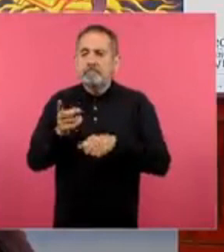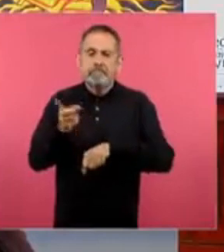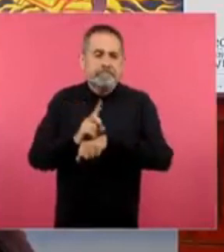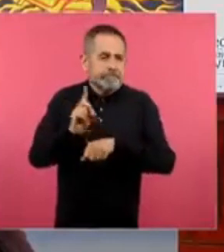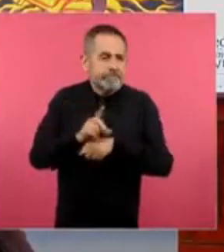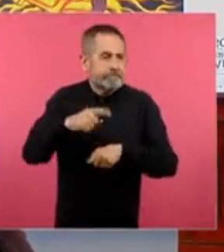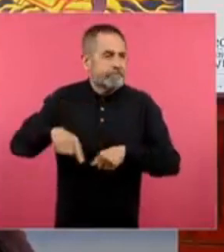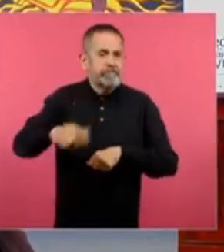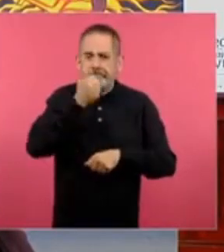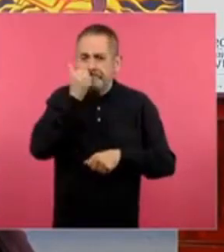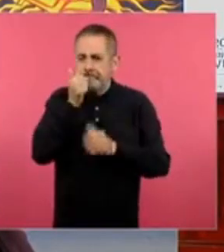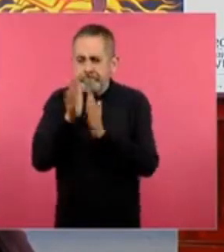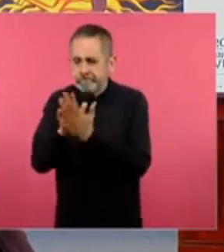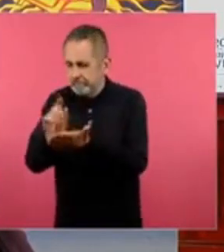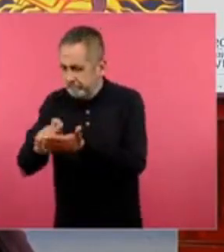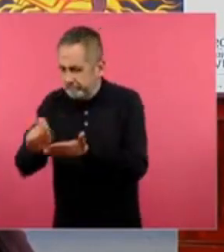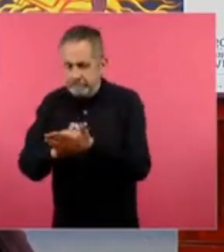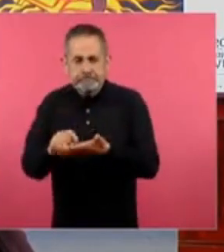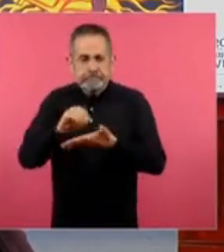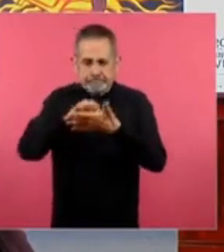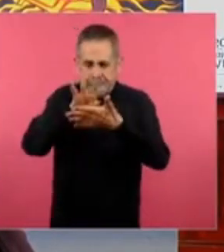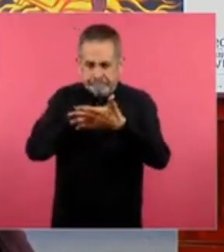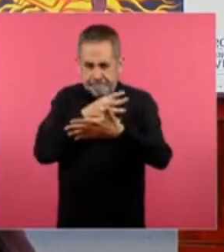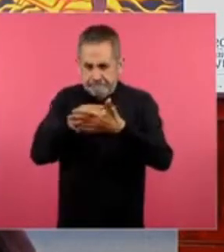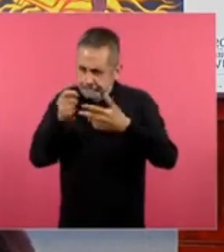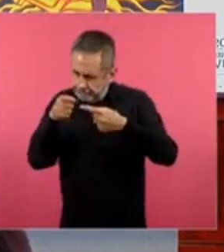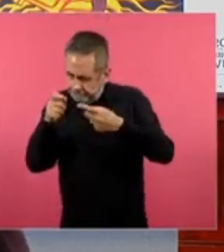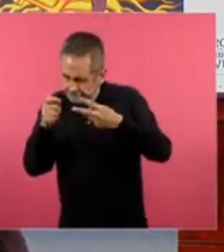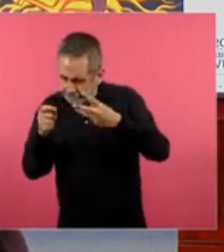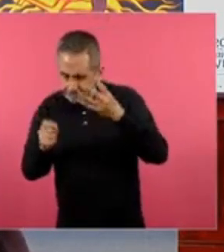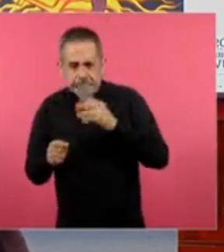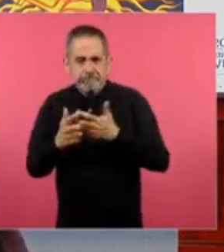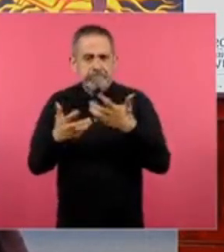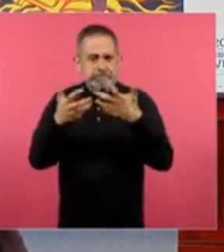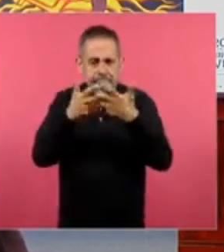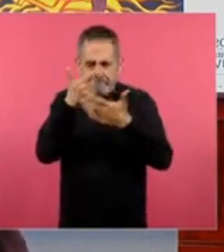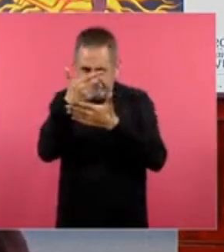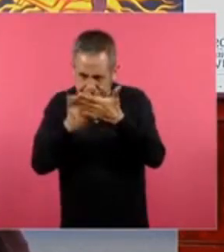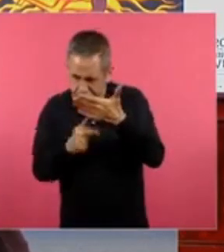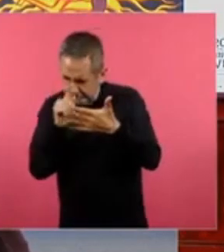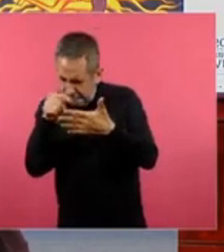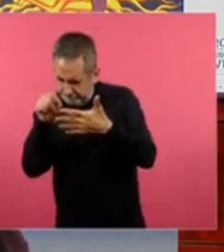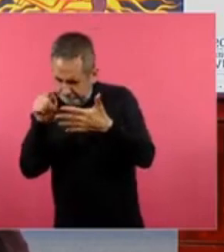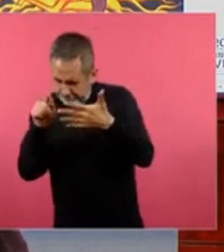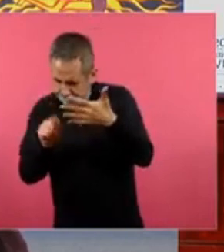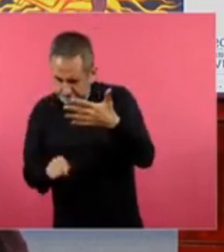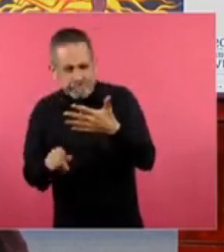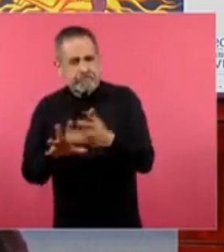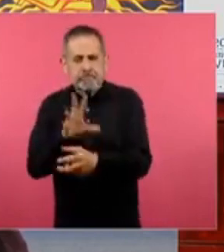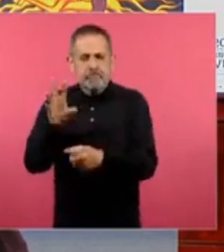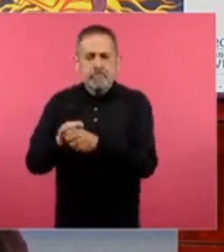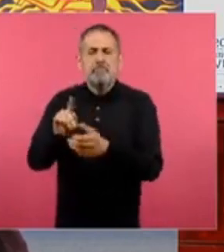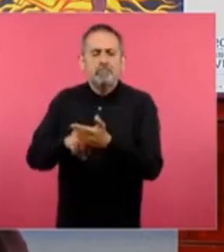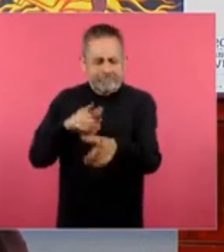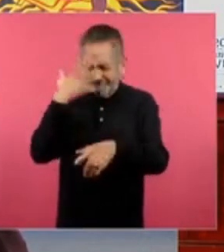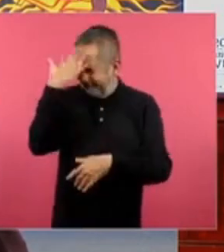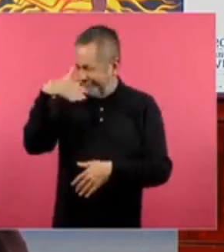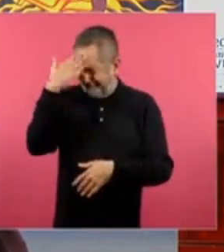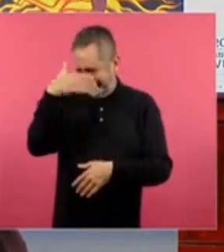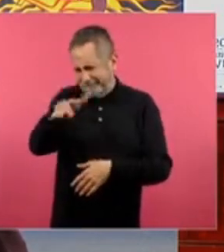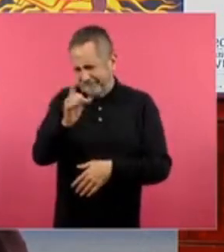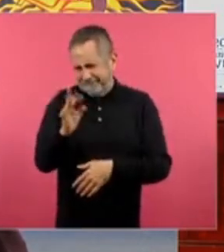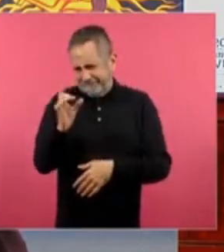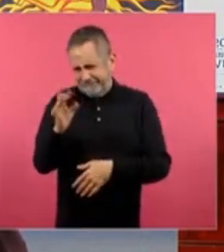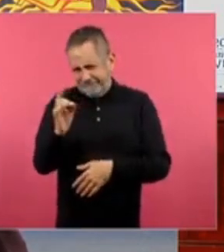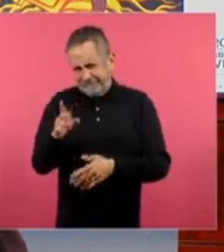alumno, rúbricas, listas de cotejo y todas las herramientas que ya nosotros conocemos. En verdad, los invito